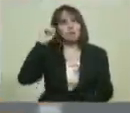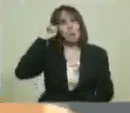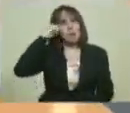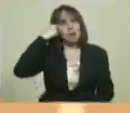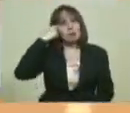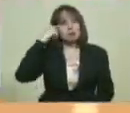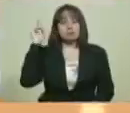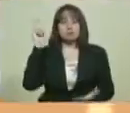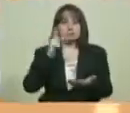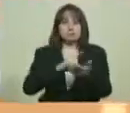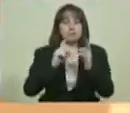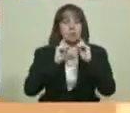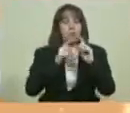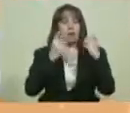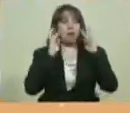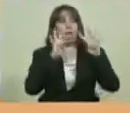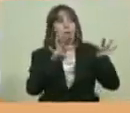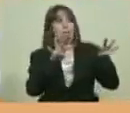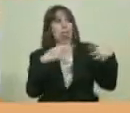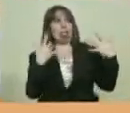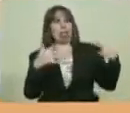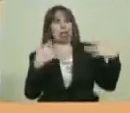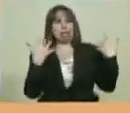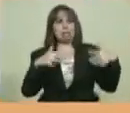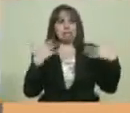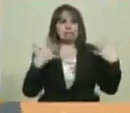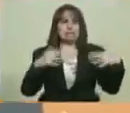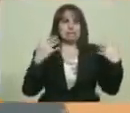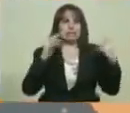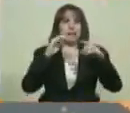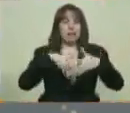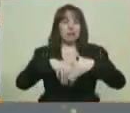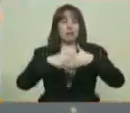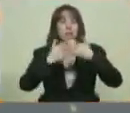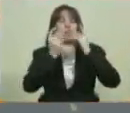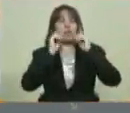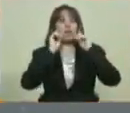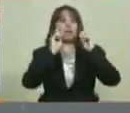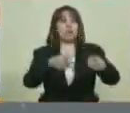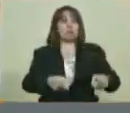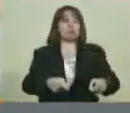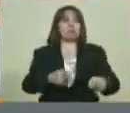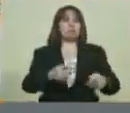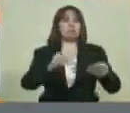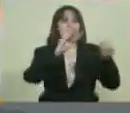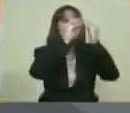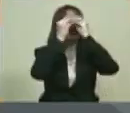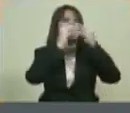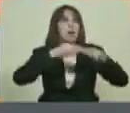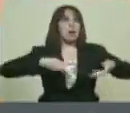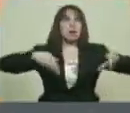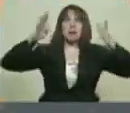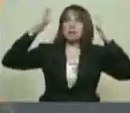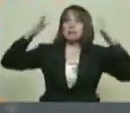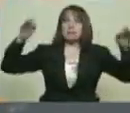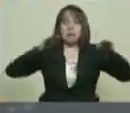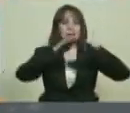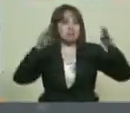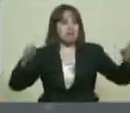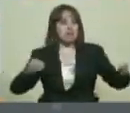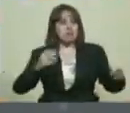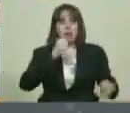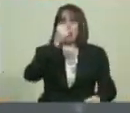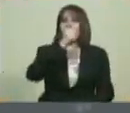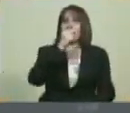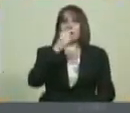a la avenida Bolívar y vimos la magnitud, el tamaño de esa avenida en la madrugada para montar las tarimas, para la logística, y